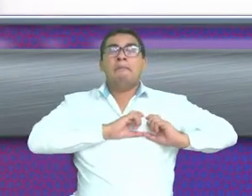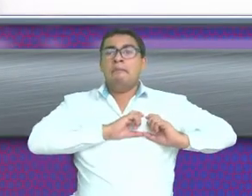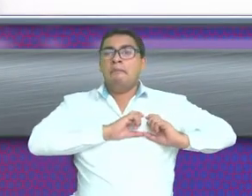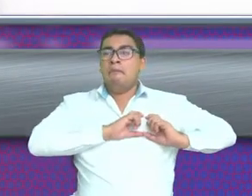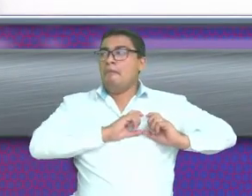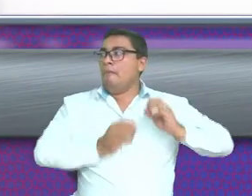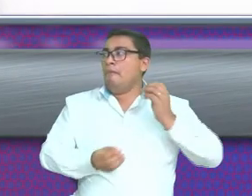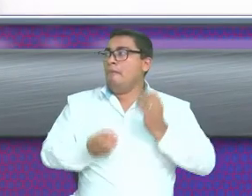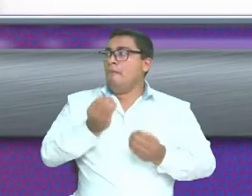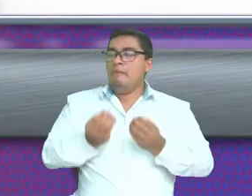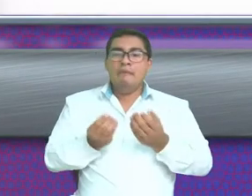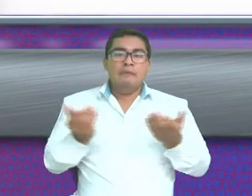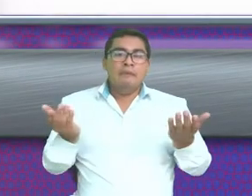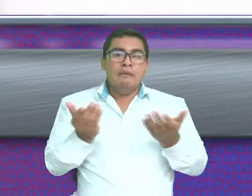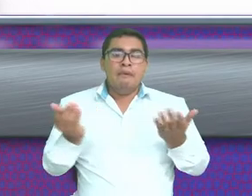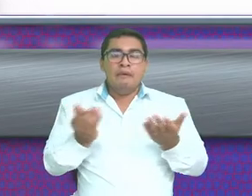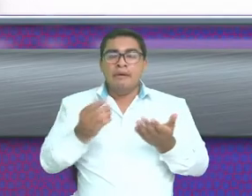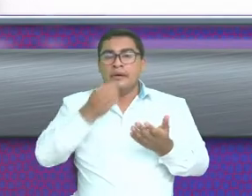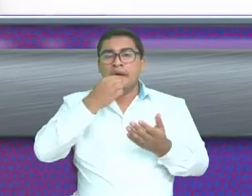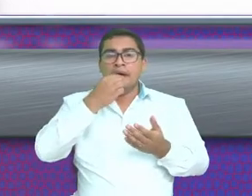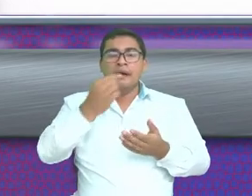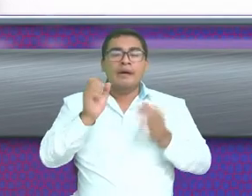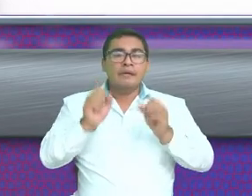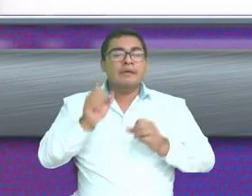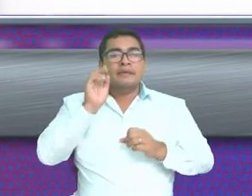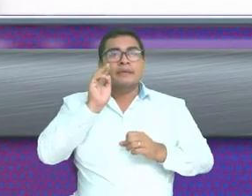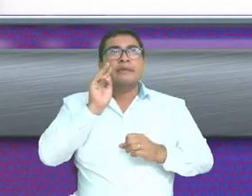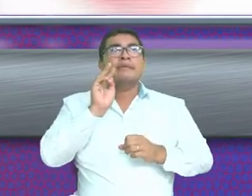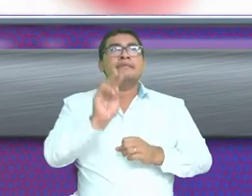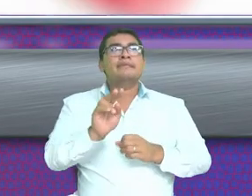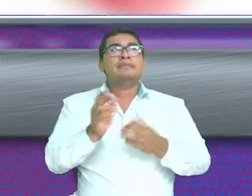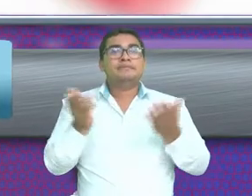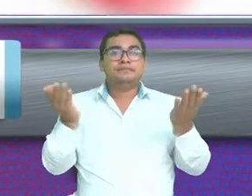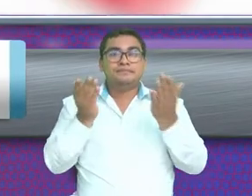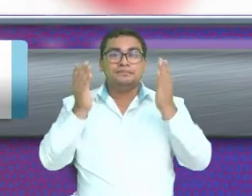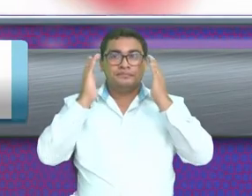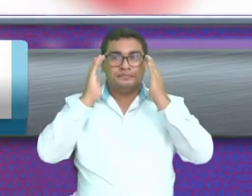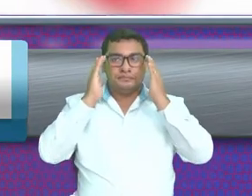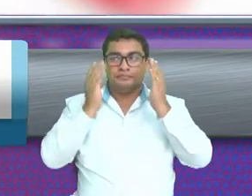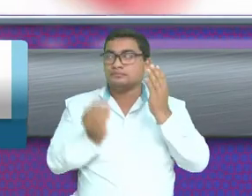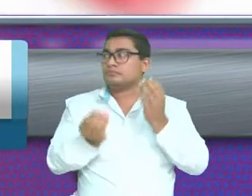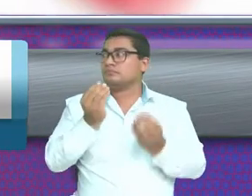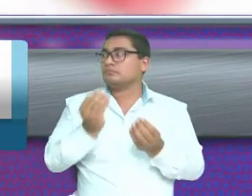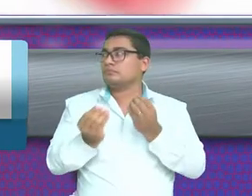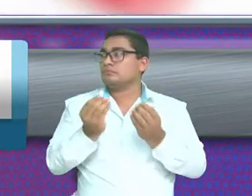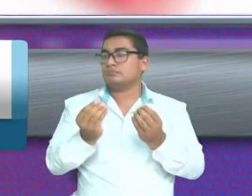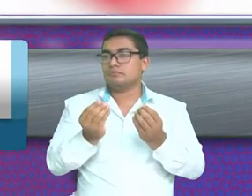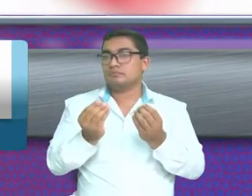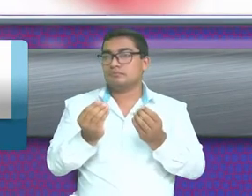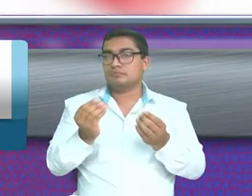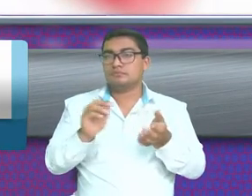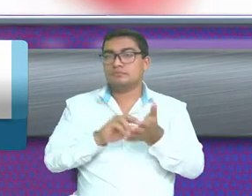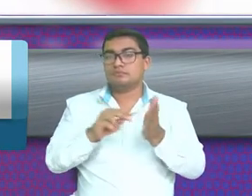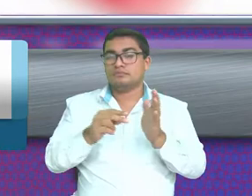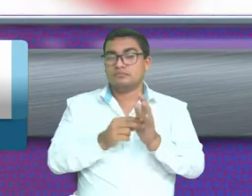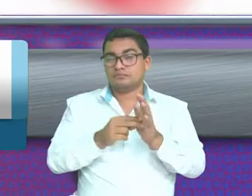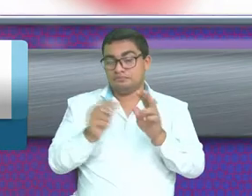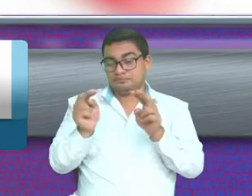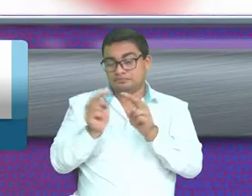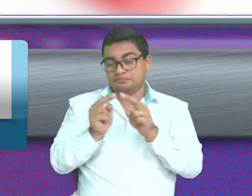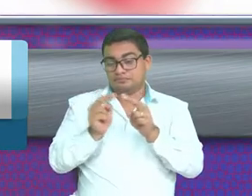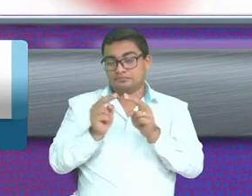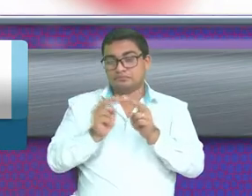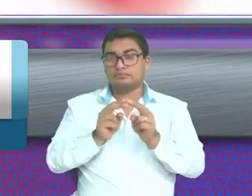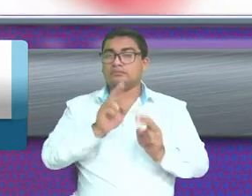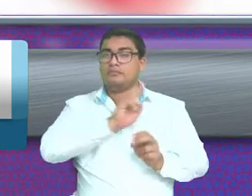depende, ¿no? De como pueden observar, depende de unos cortocircuitos que hay.